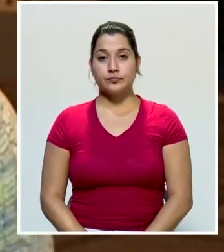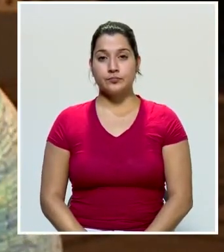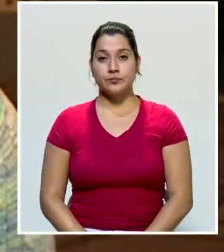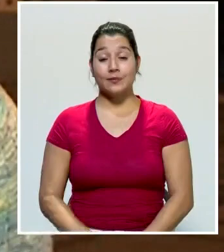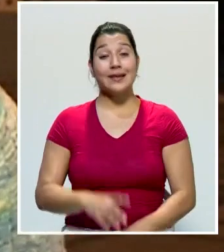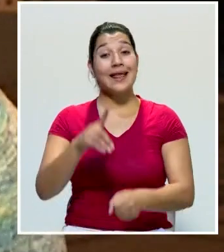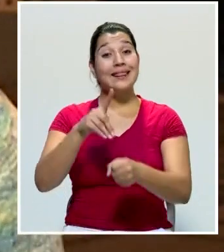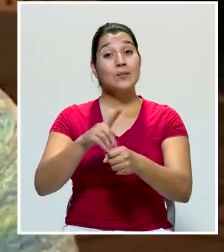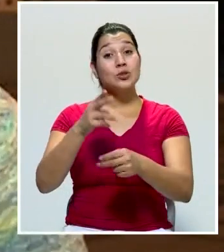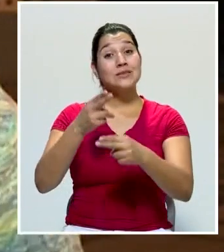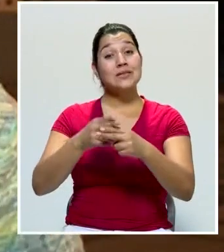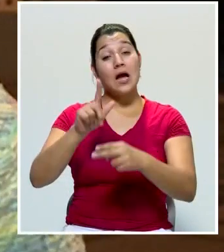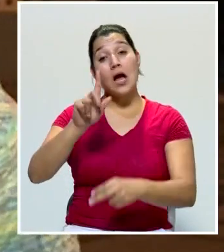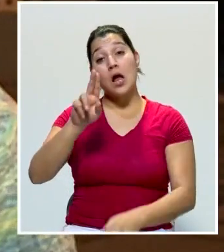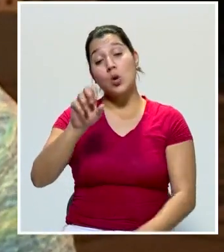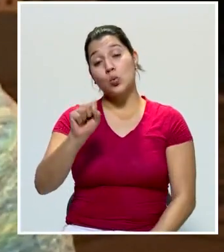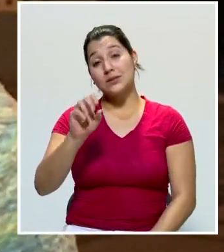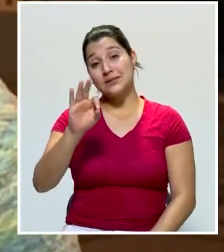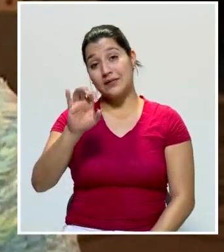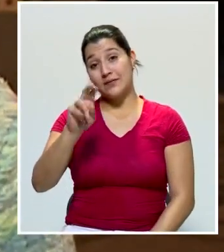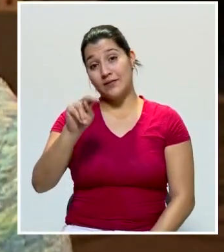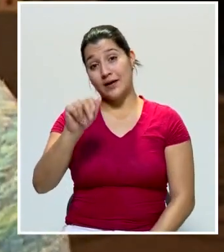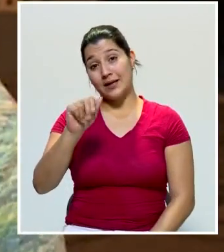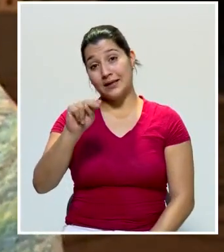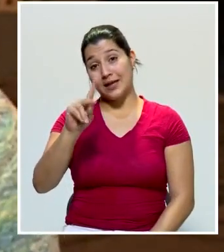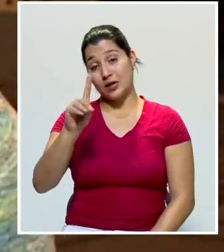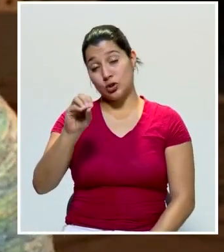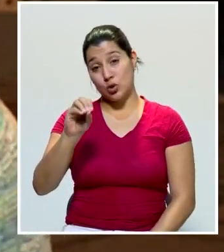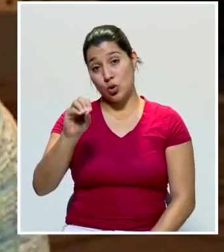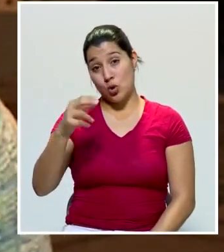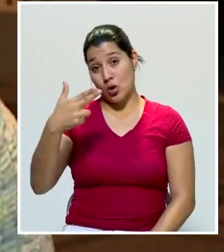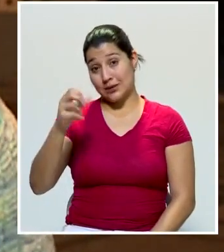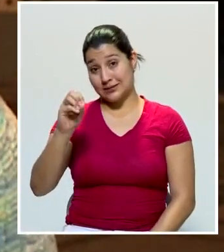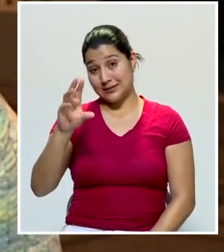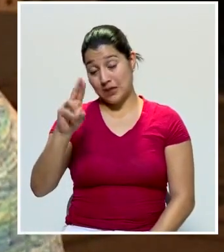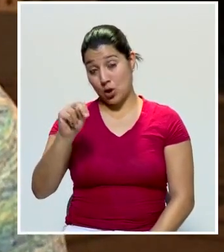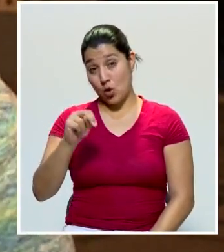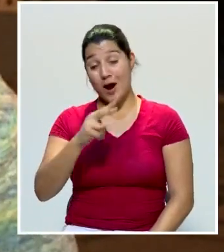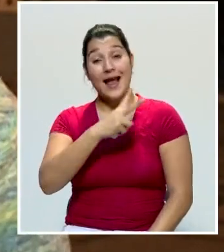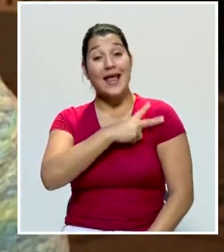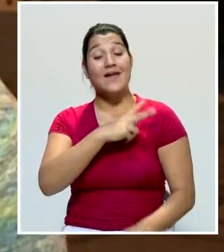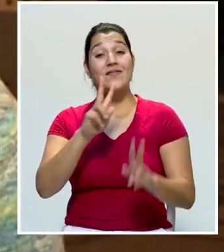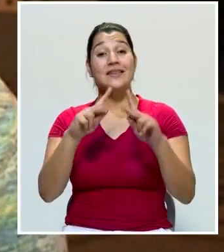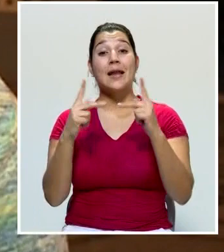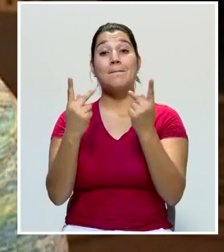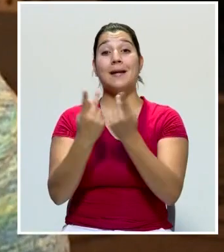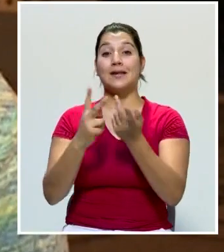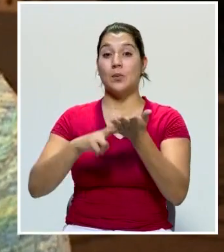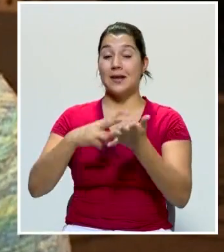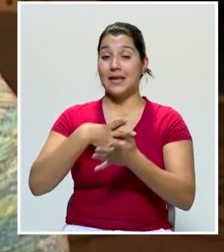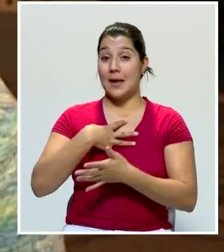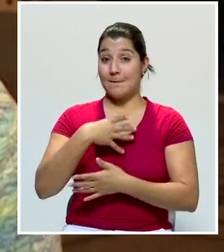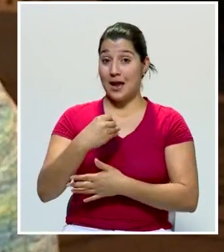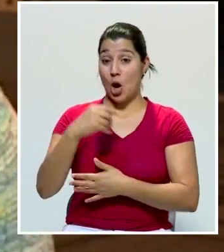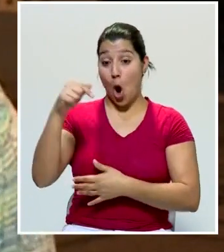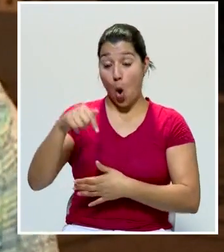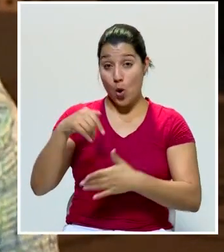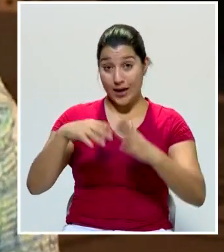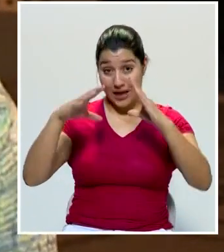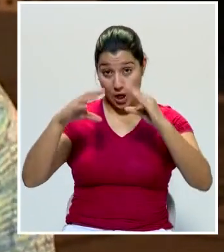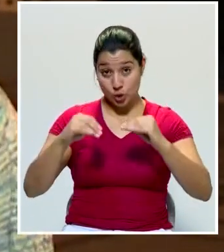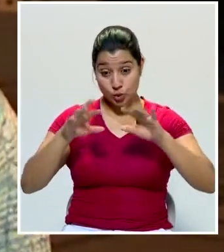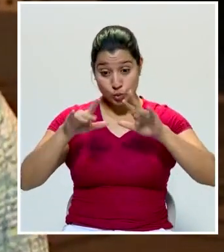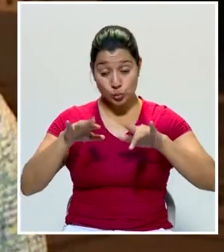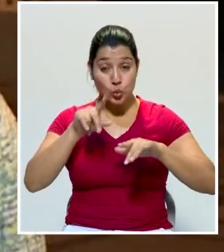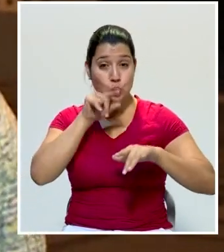El diputado Luis Fernando Chacón, quien es el jefe de la fracción de Liberación Nacional, manifestó esta noche en su cuenta de Twitter